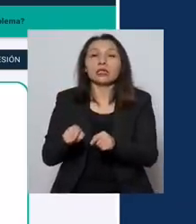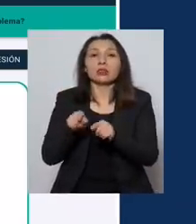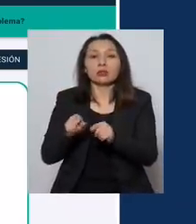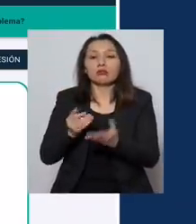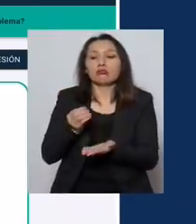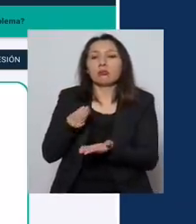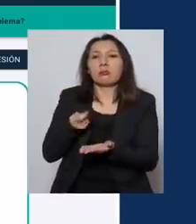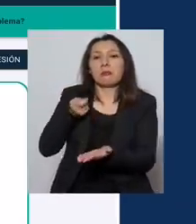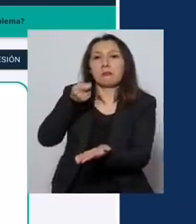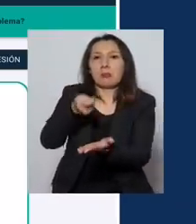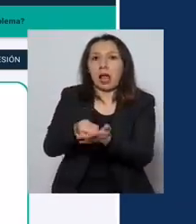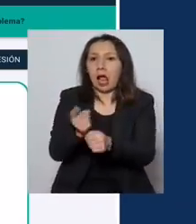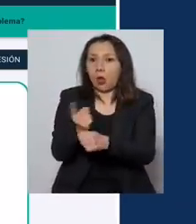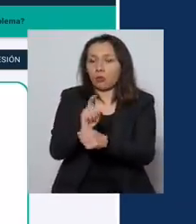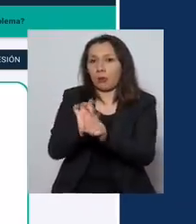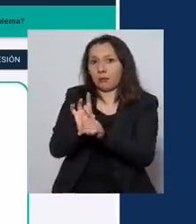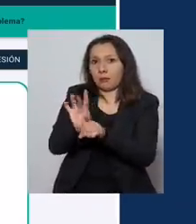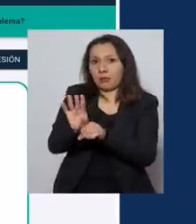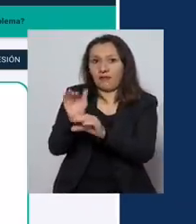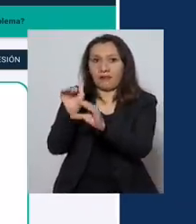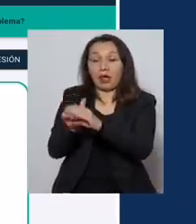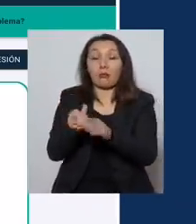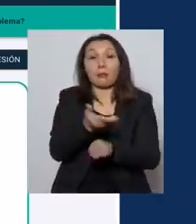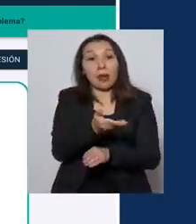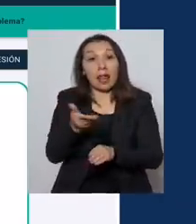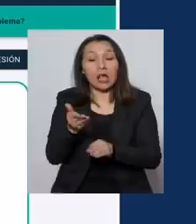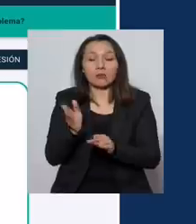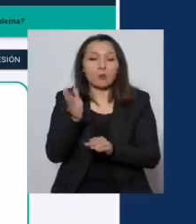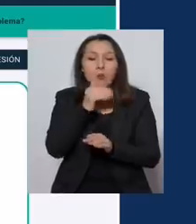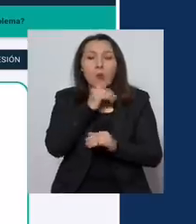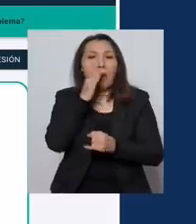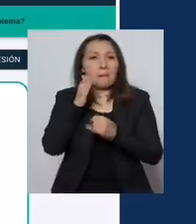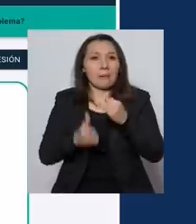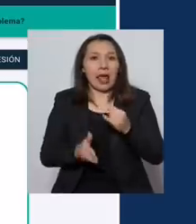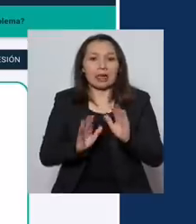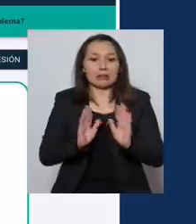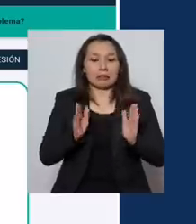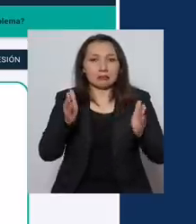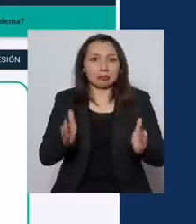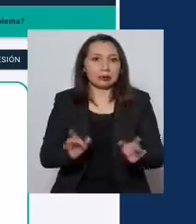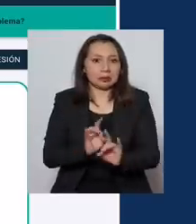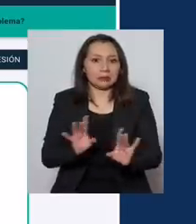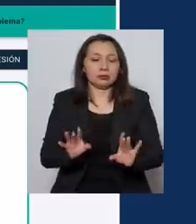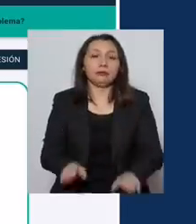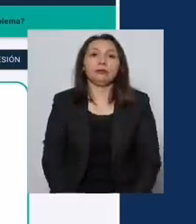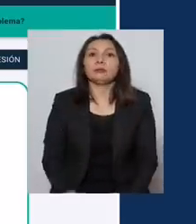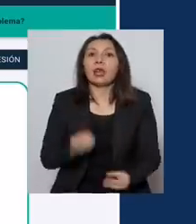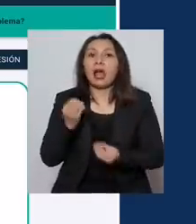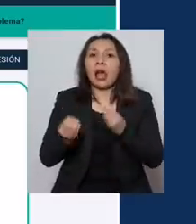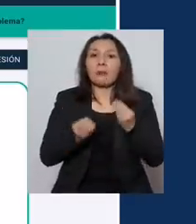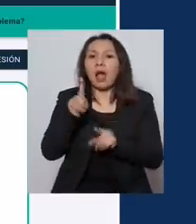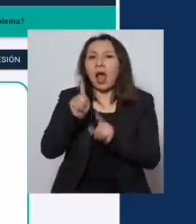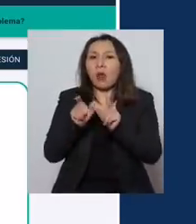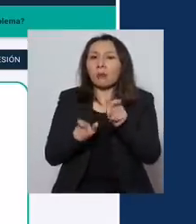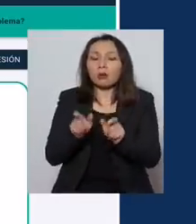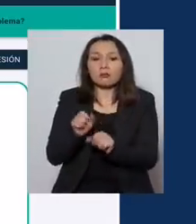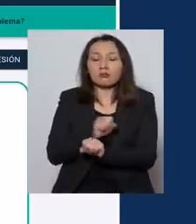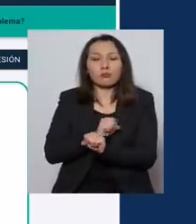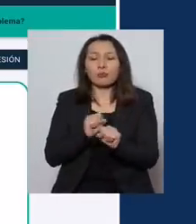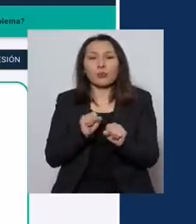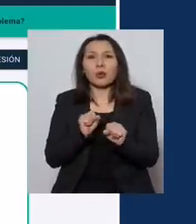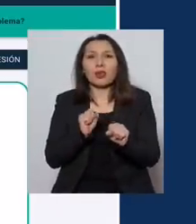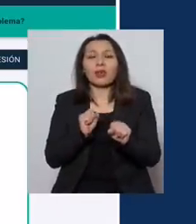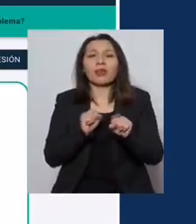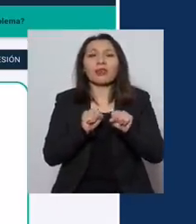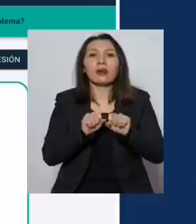van a recibir el pago de manera automática, por lo tanto para ellos no hay un plazo que está venciendo. ¿Qué pasa si es que hay alguna persona que no pudo